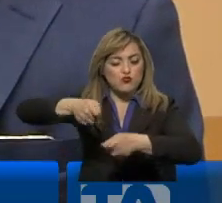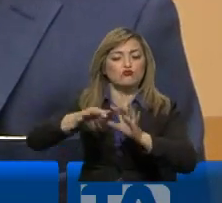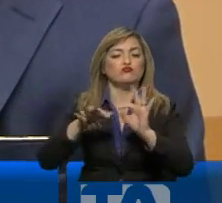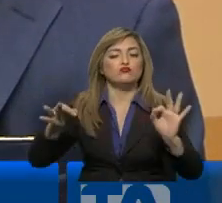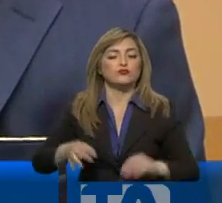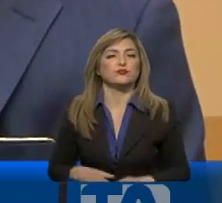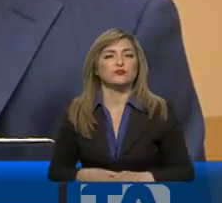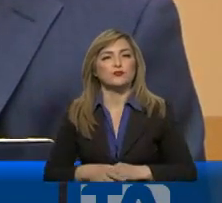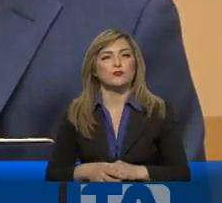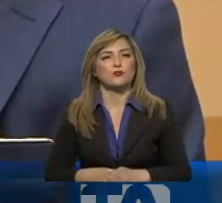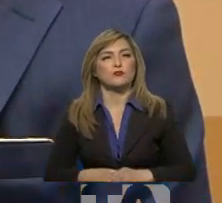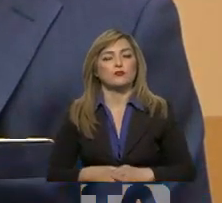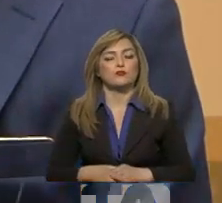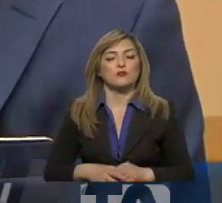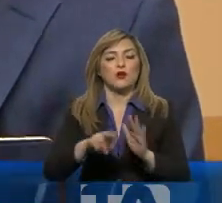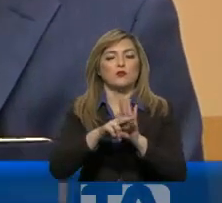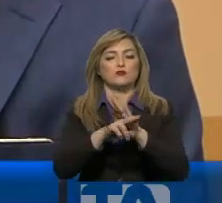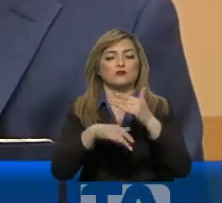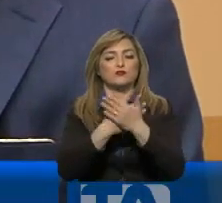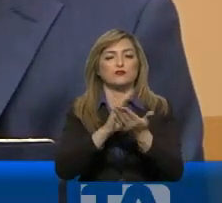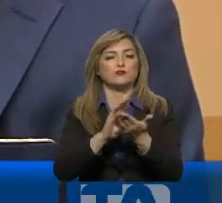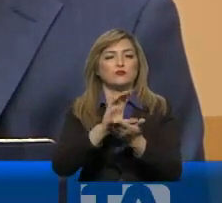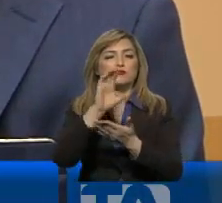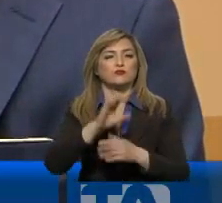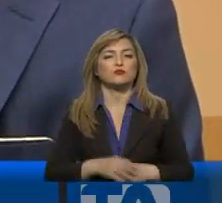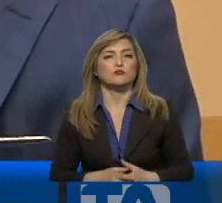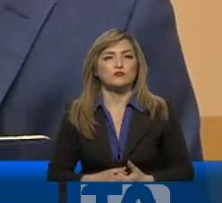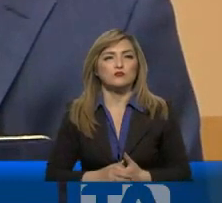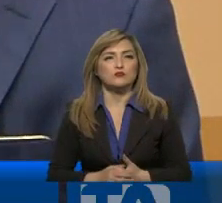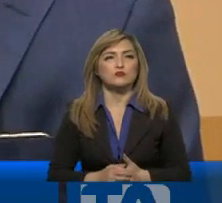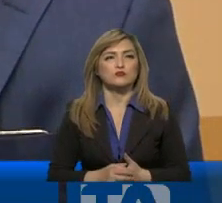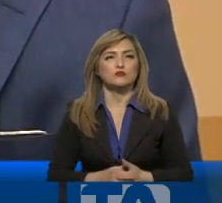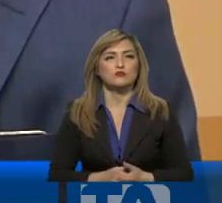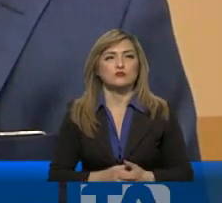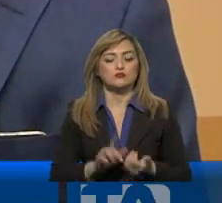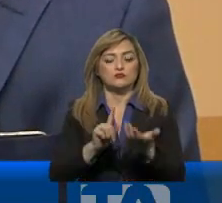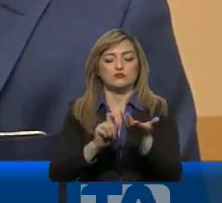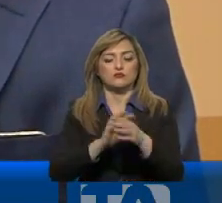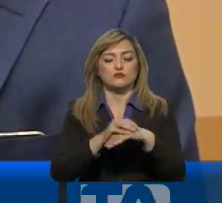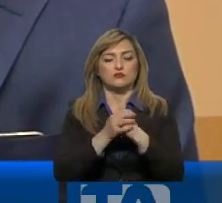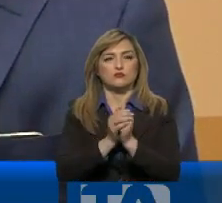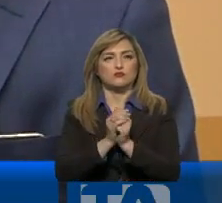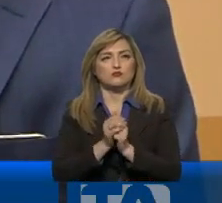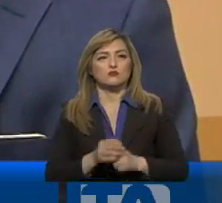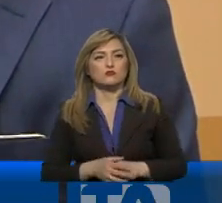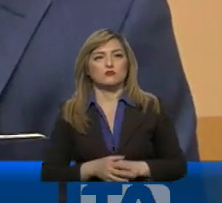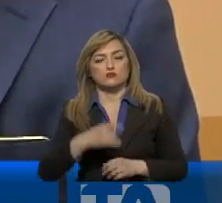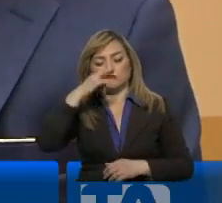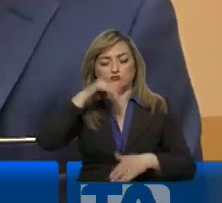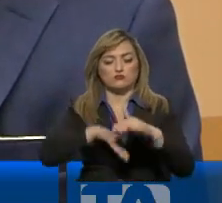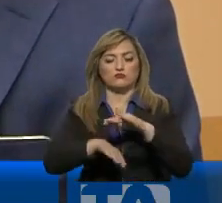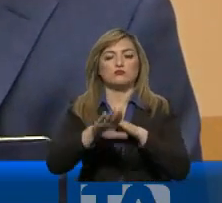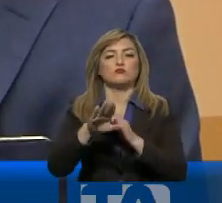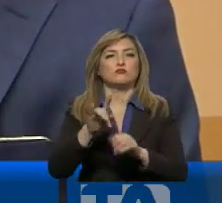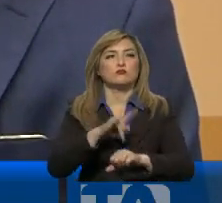colegio medidas de bioseguridad en todos los sectores, dispensadores de alcohol gel, el protocolo de ingreso de los niños, de ingreso